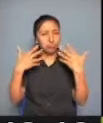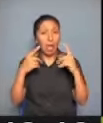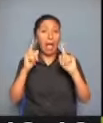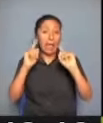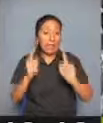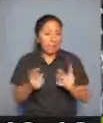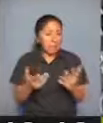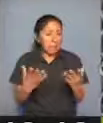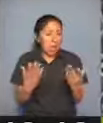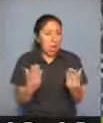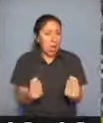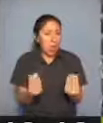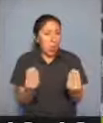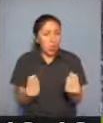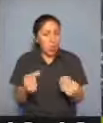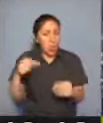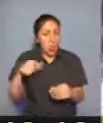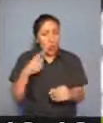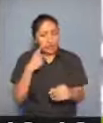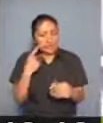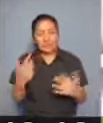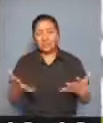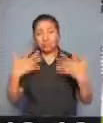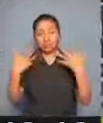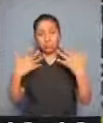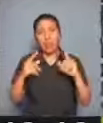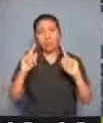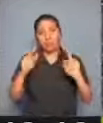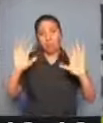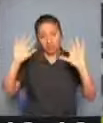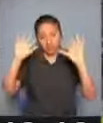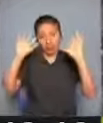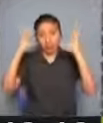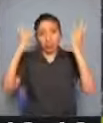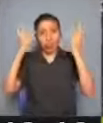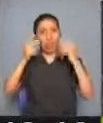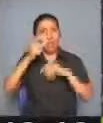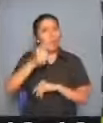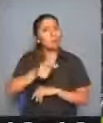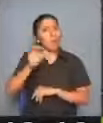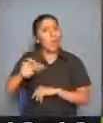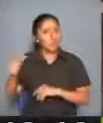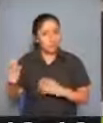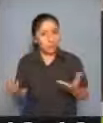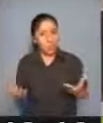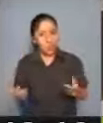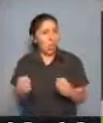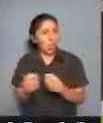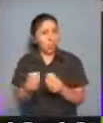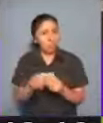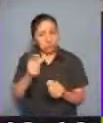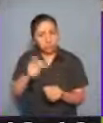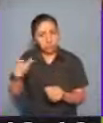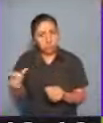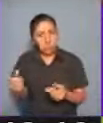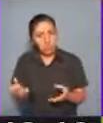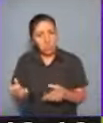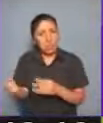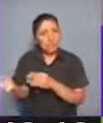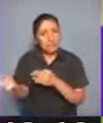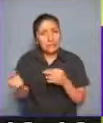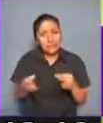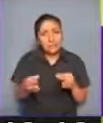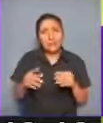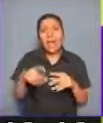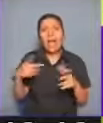también es un día bastante intenso en donde el enojo de muchos usuarios de casi muchos jueos que se han acercado a lo que es